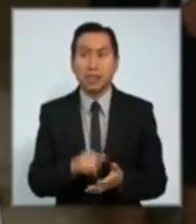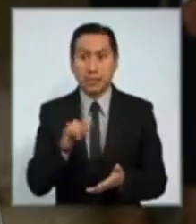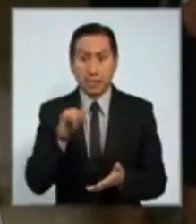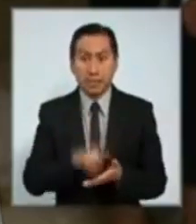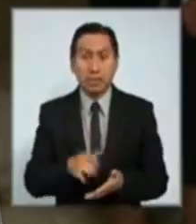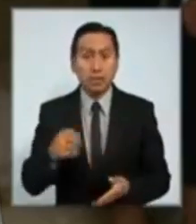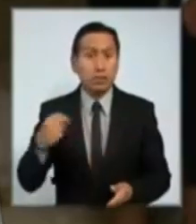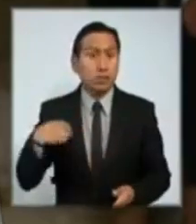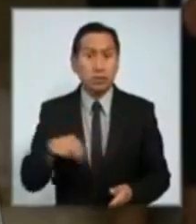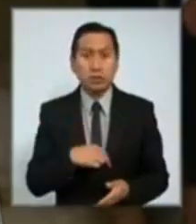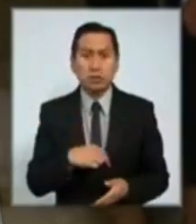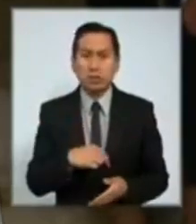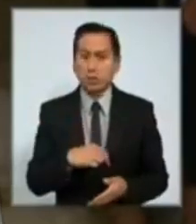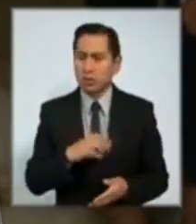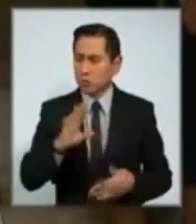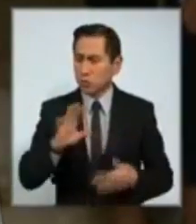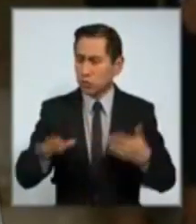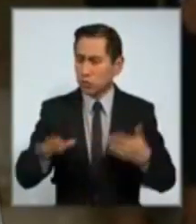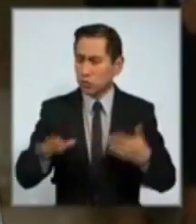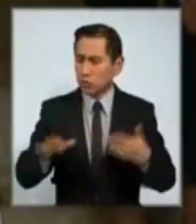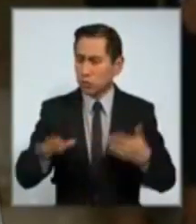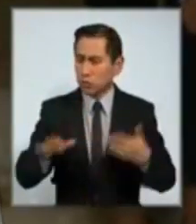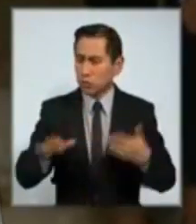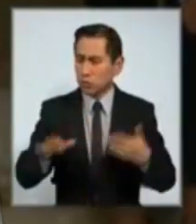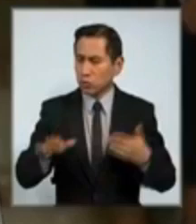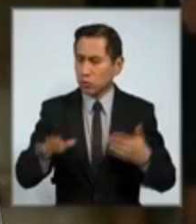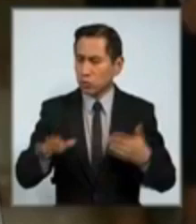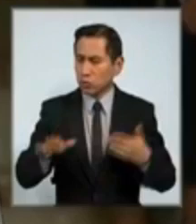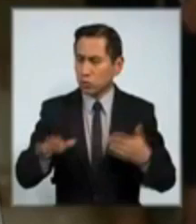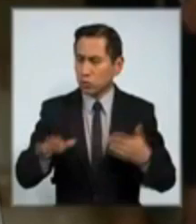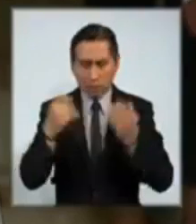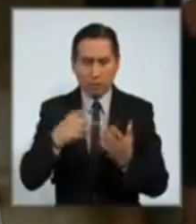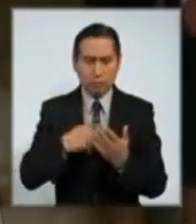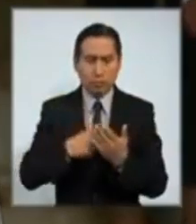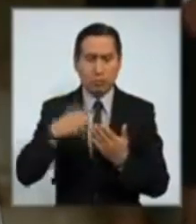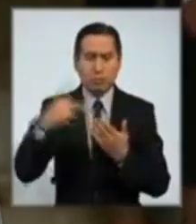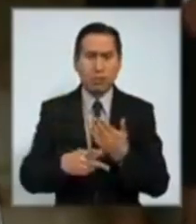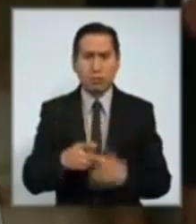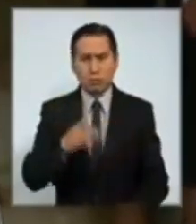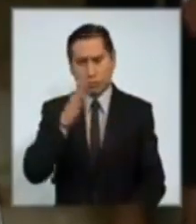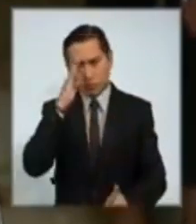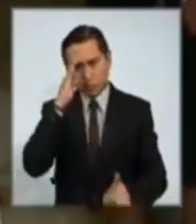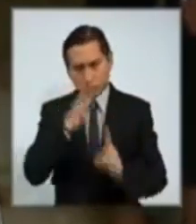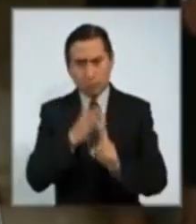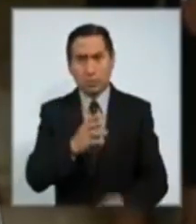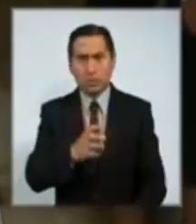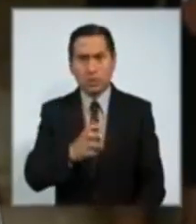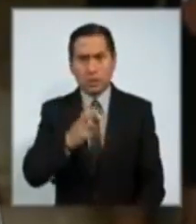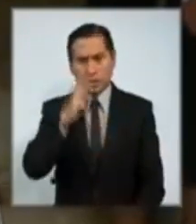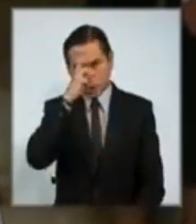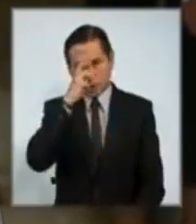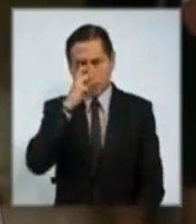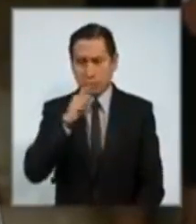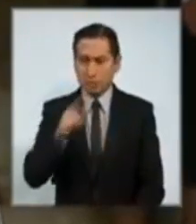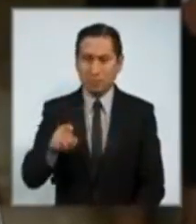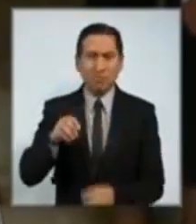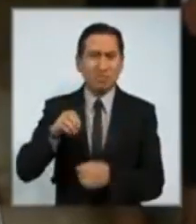estamos impulsando entre todos un plan firme y serio para enfrentar el